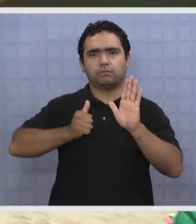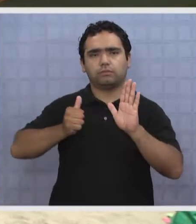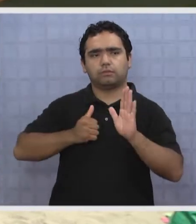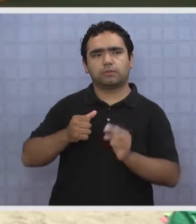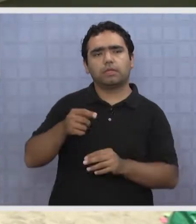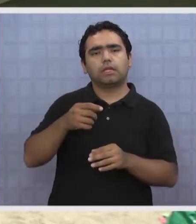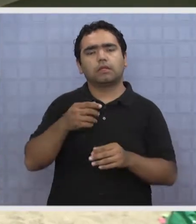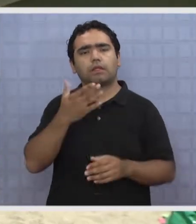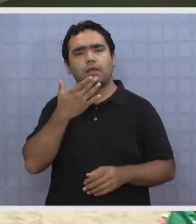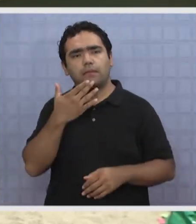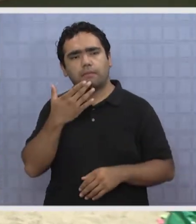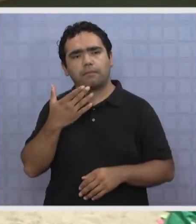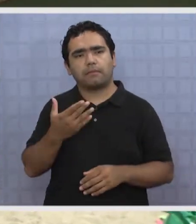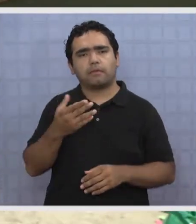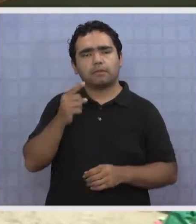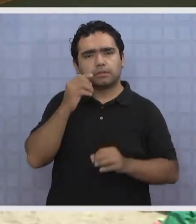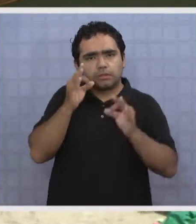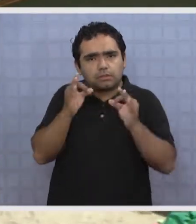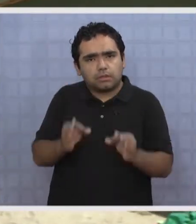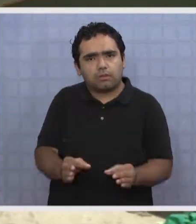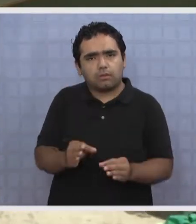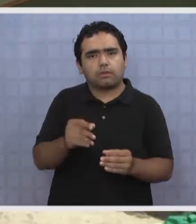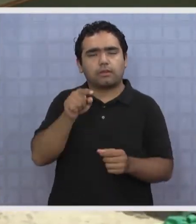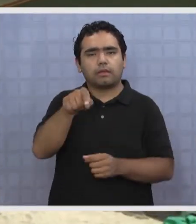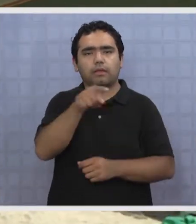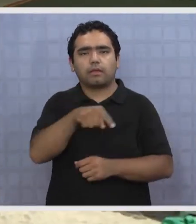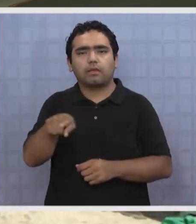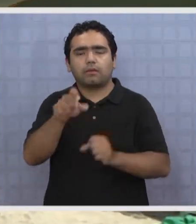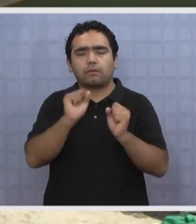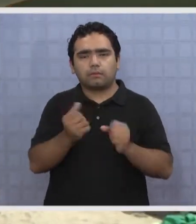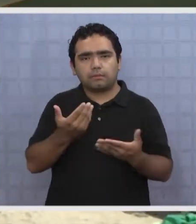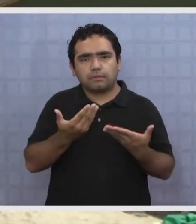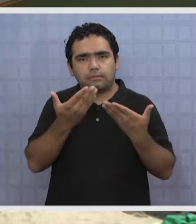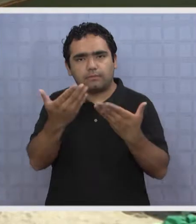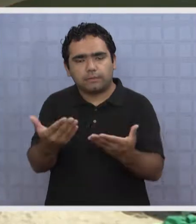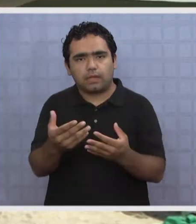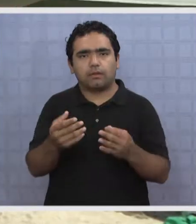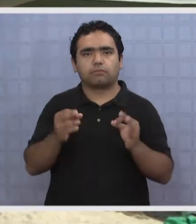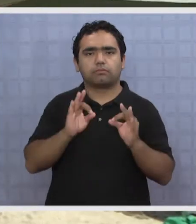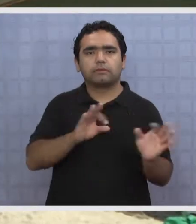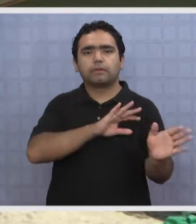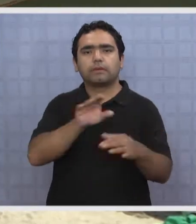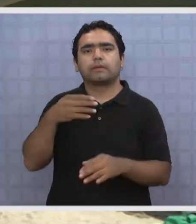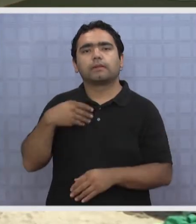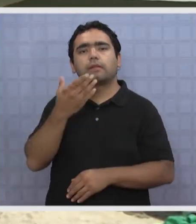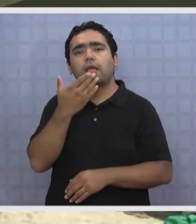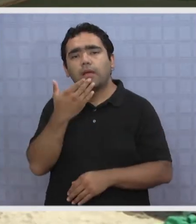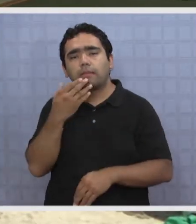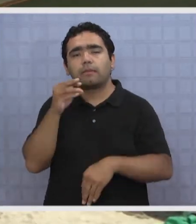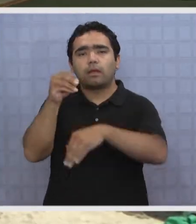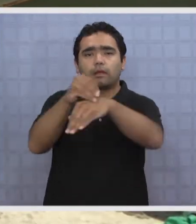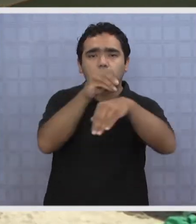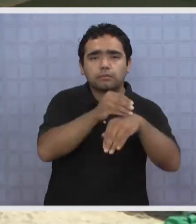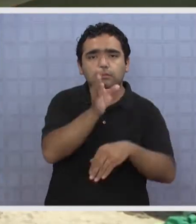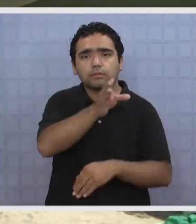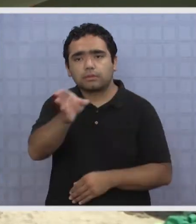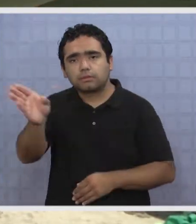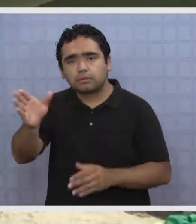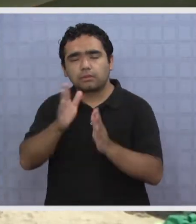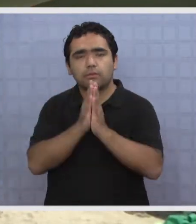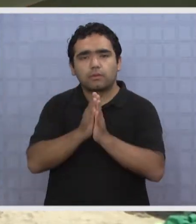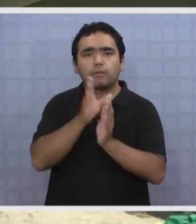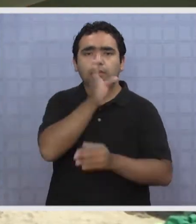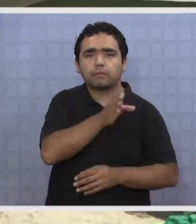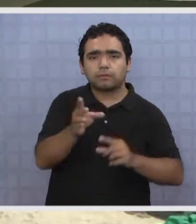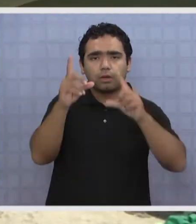exigencia y de seguridad que se requieren para que puedan otorgarla de manera correcta. Sin embargo, también es el llamado a la gente, a los